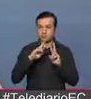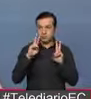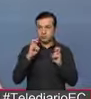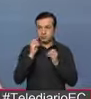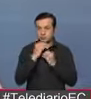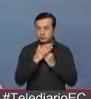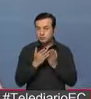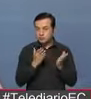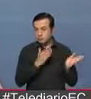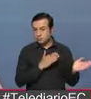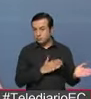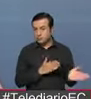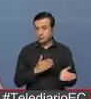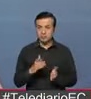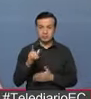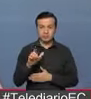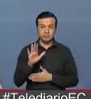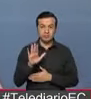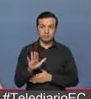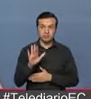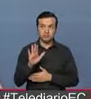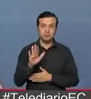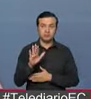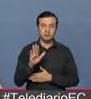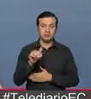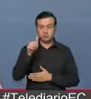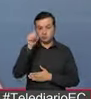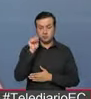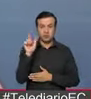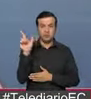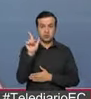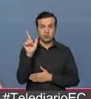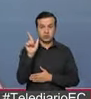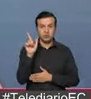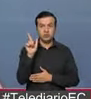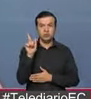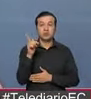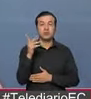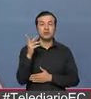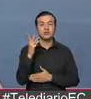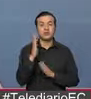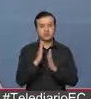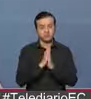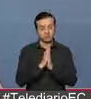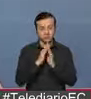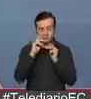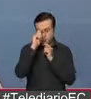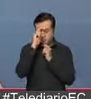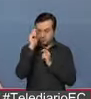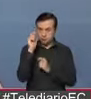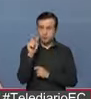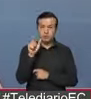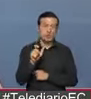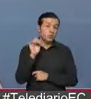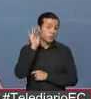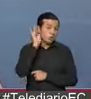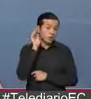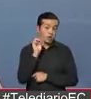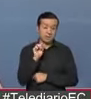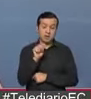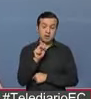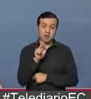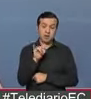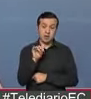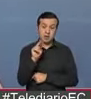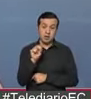abordar con a nuestro invitado y es que justamente el día de ayer lunes realizó la misa de honras de mariana de jesús